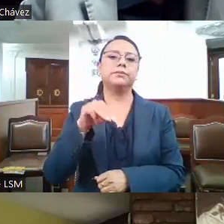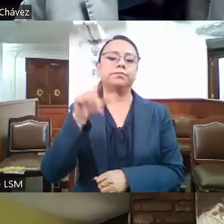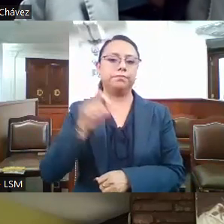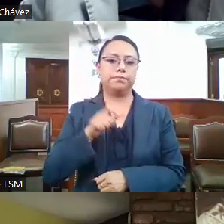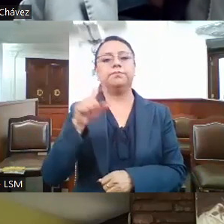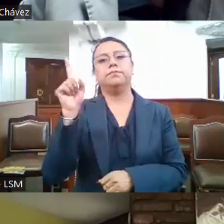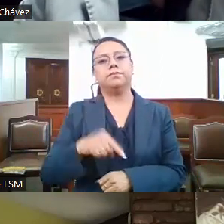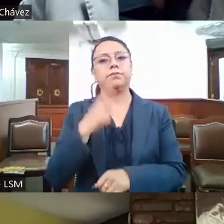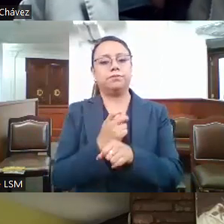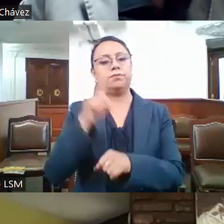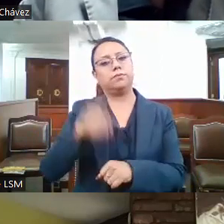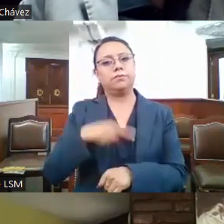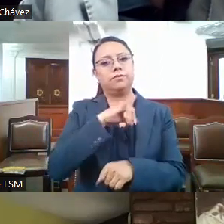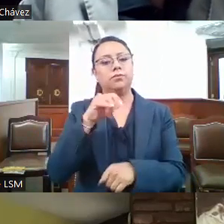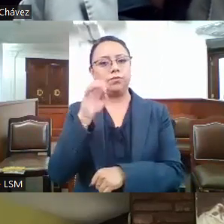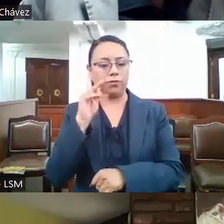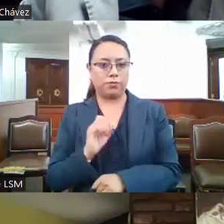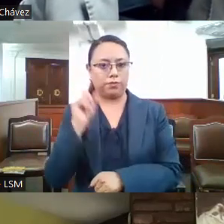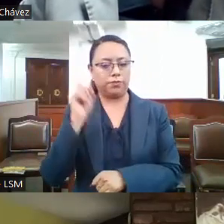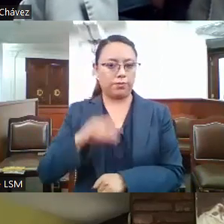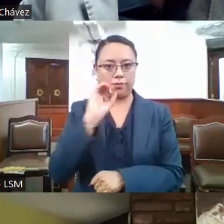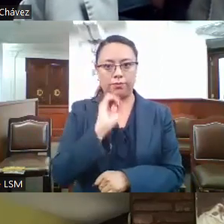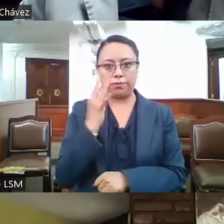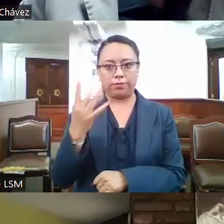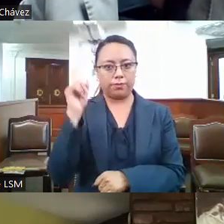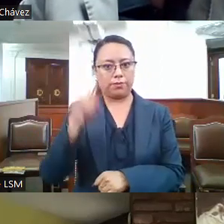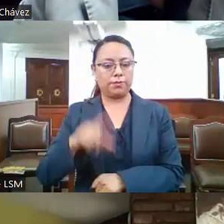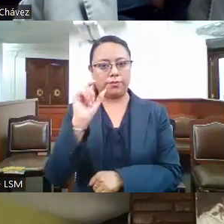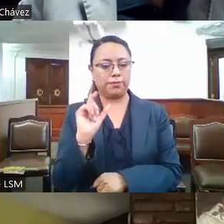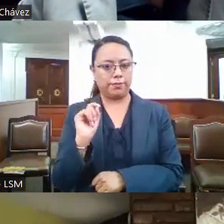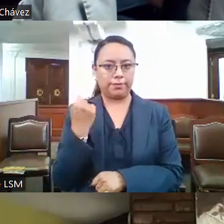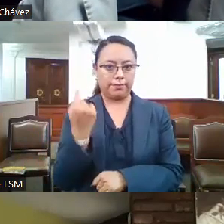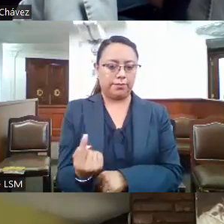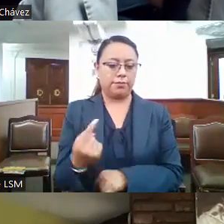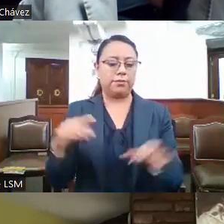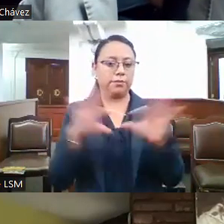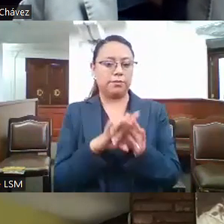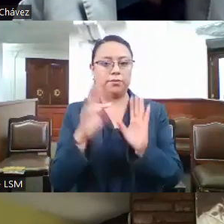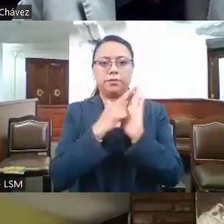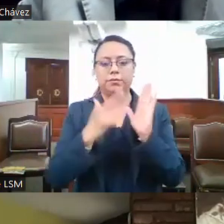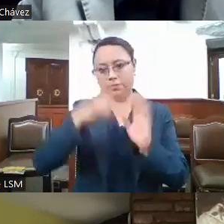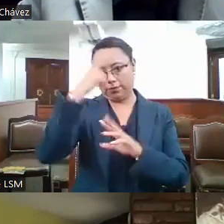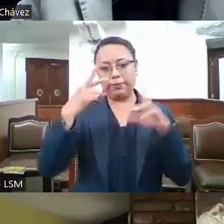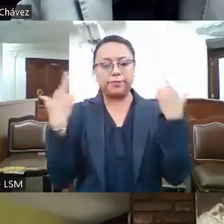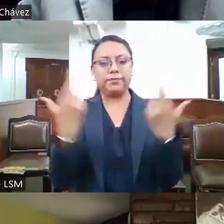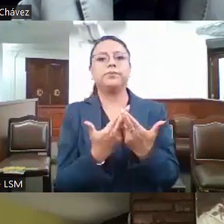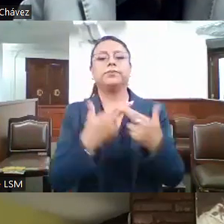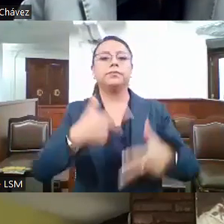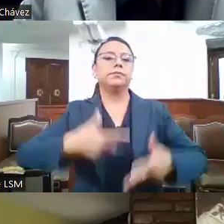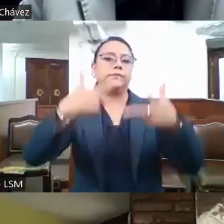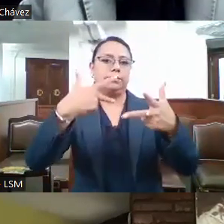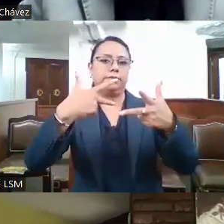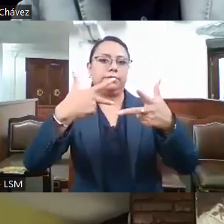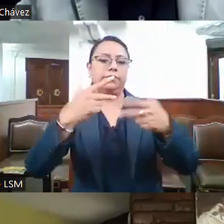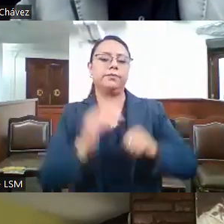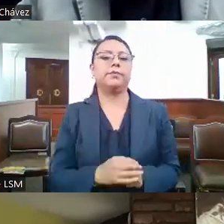segunda, diagonal JUCOPO, diagonal 04, diagonal 2021, que establece las reglas para las sesiones vía remota,